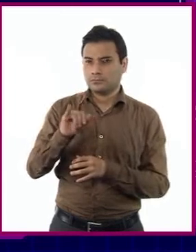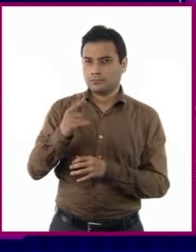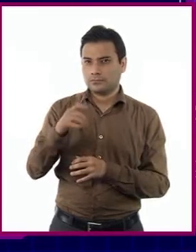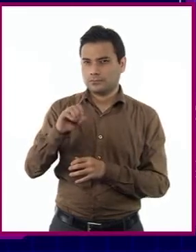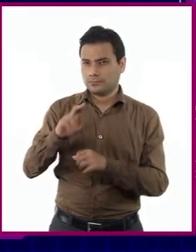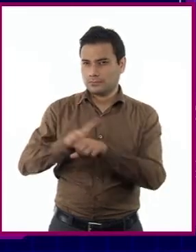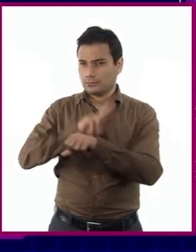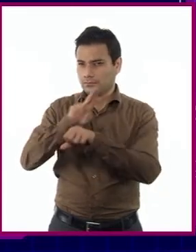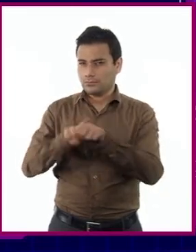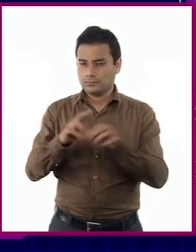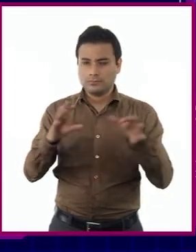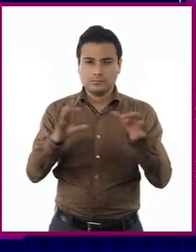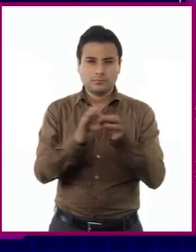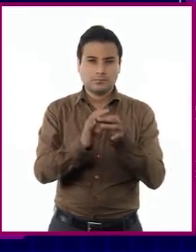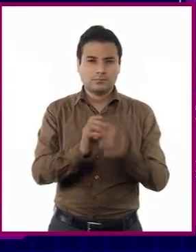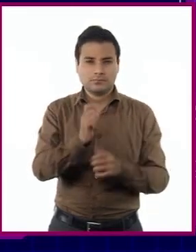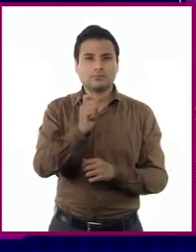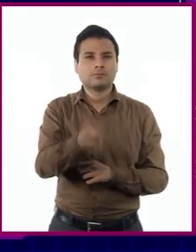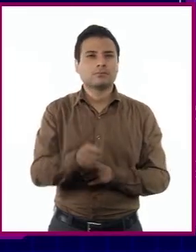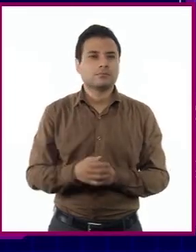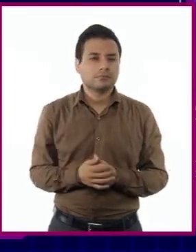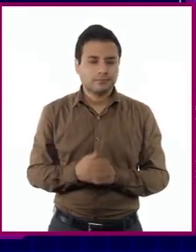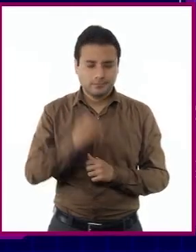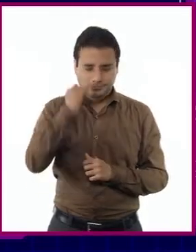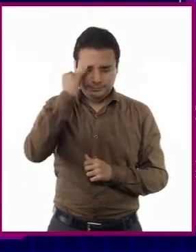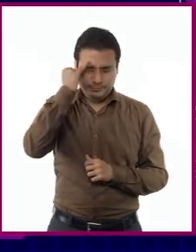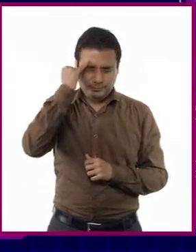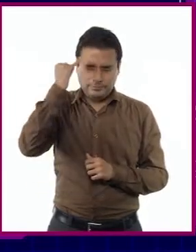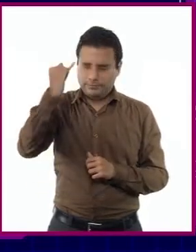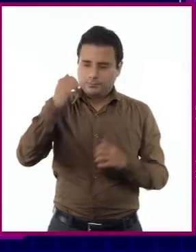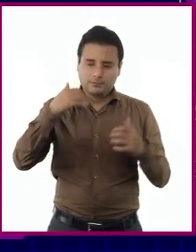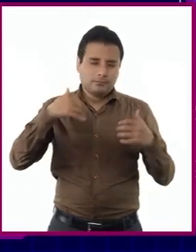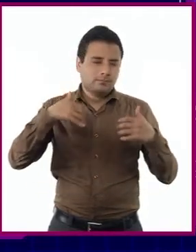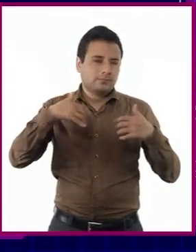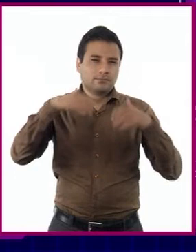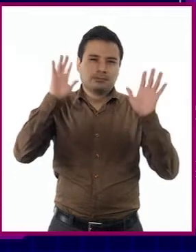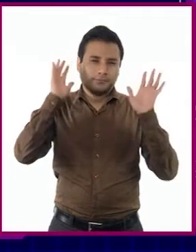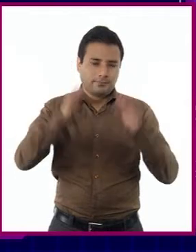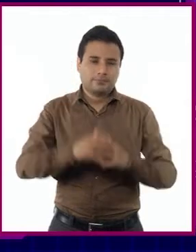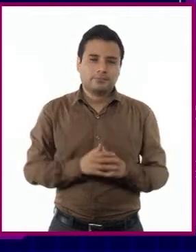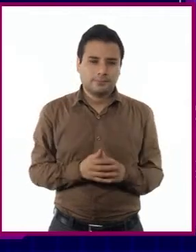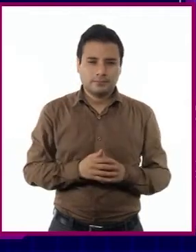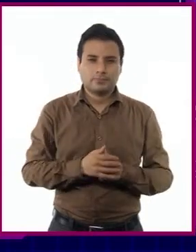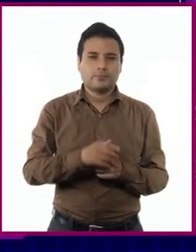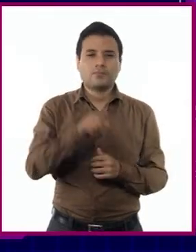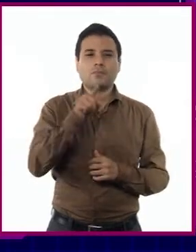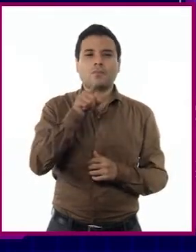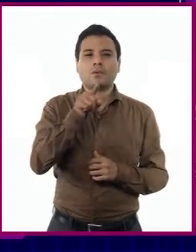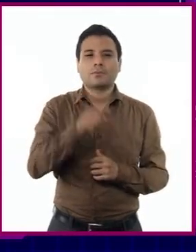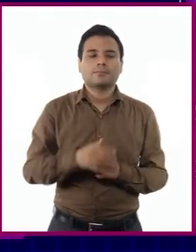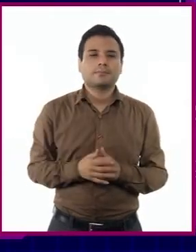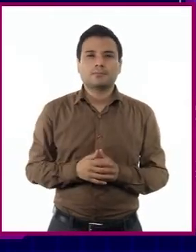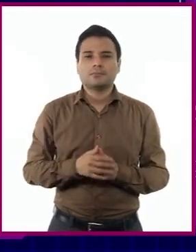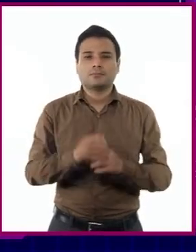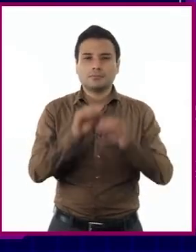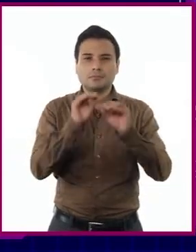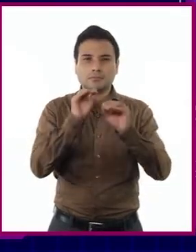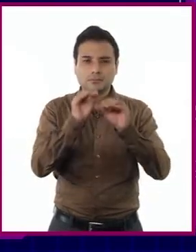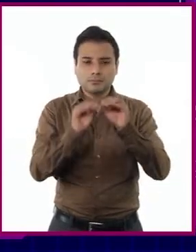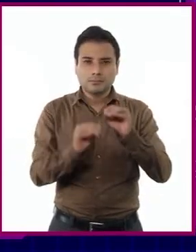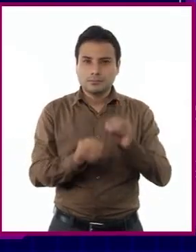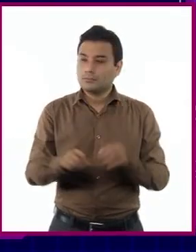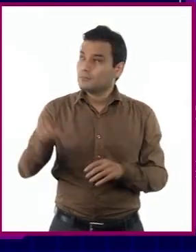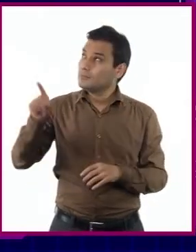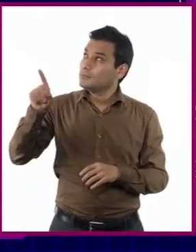recto imaginen que inscriben un prisma recto con un polígono regular como base